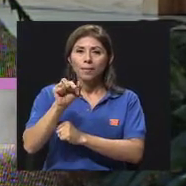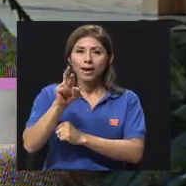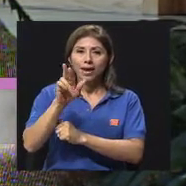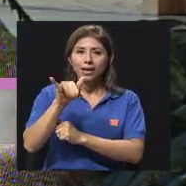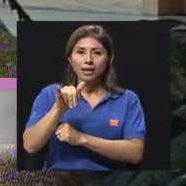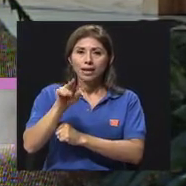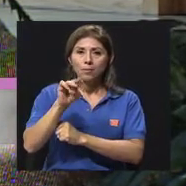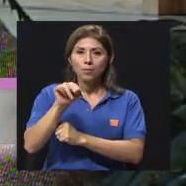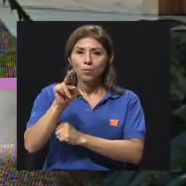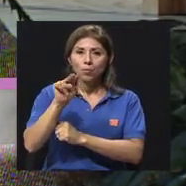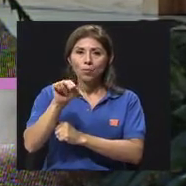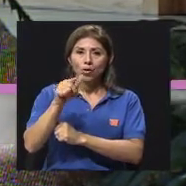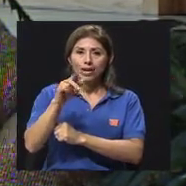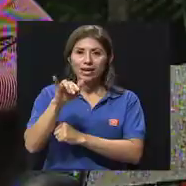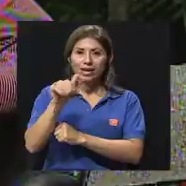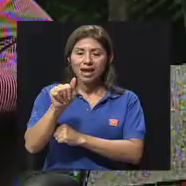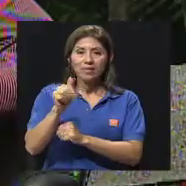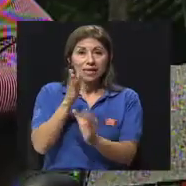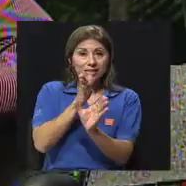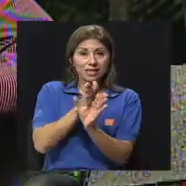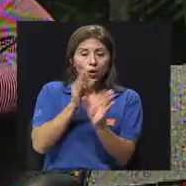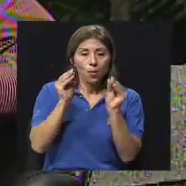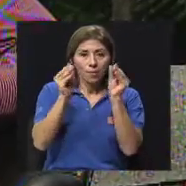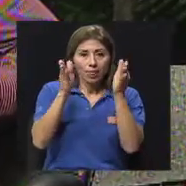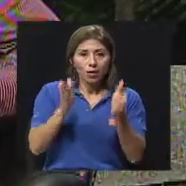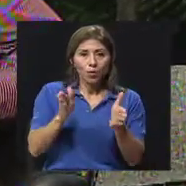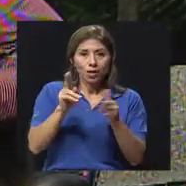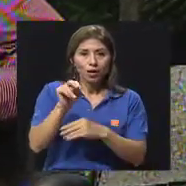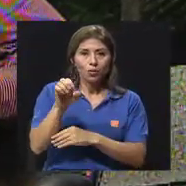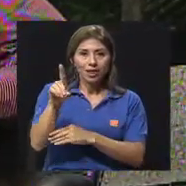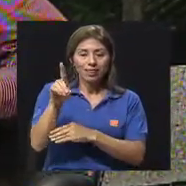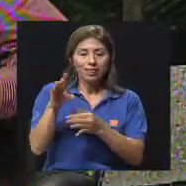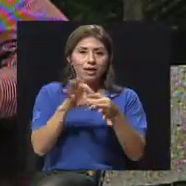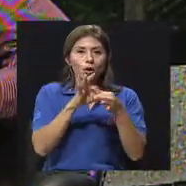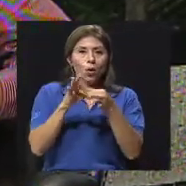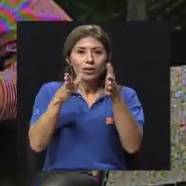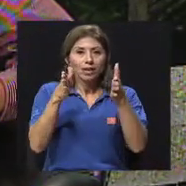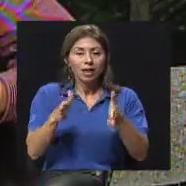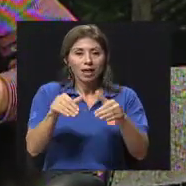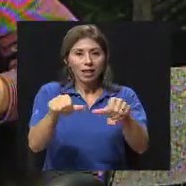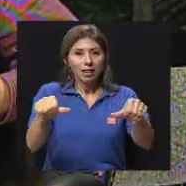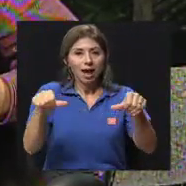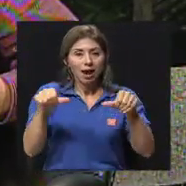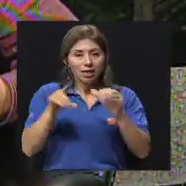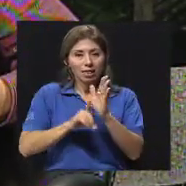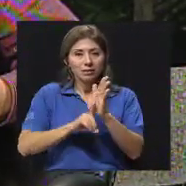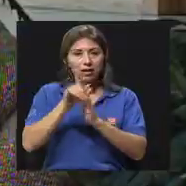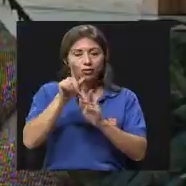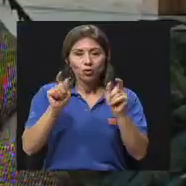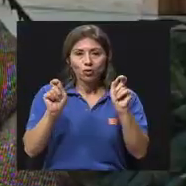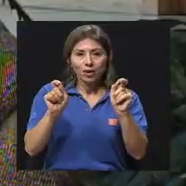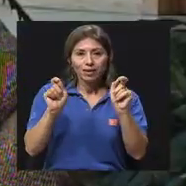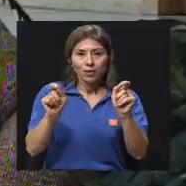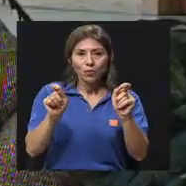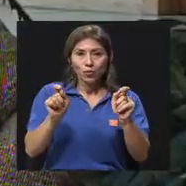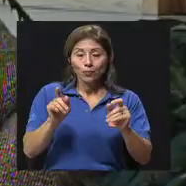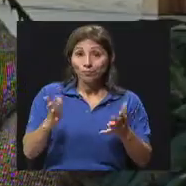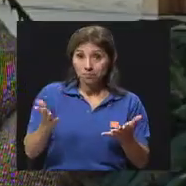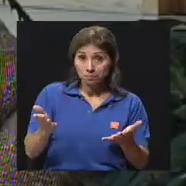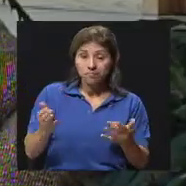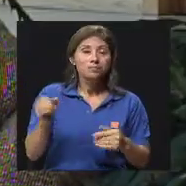es psicopedagoga de la UNED, específicamente coordinadora del área de desarrollo educativo, ¿cierto? Así